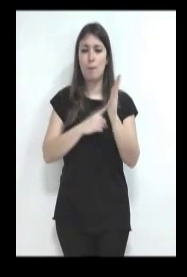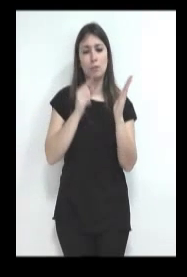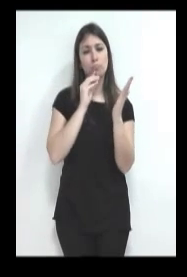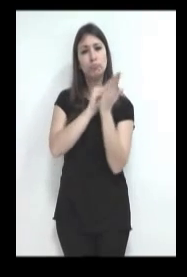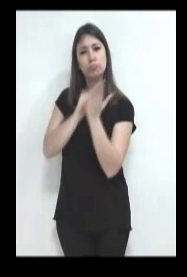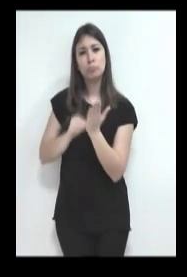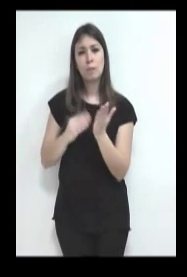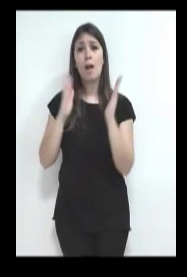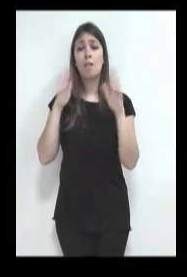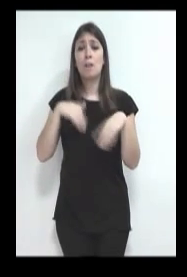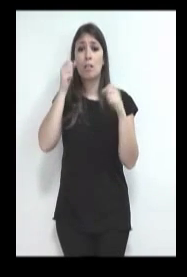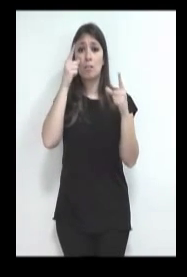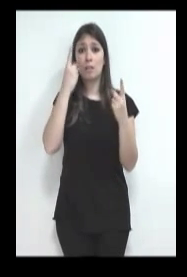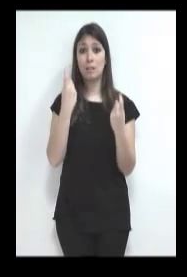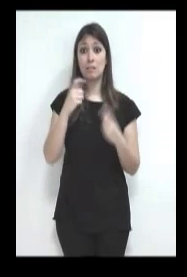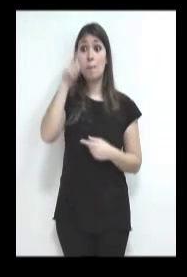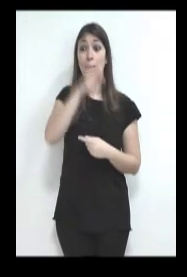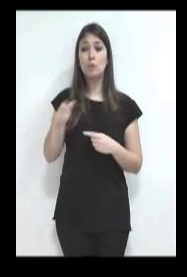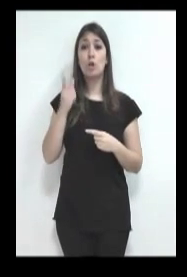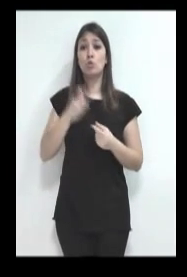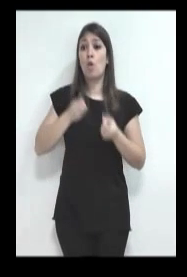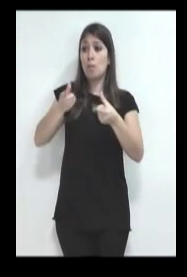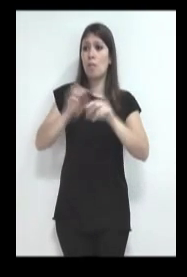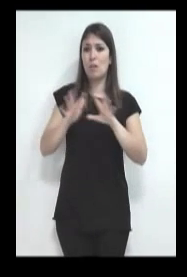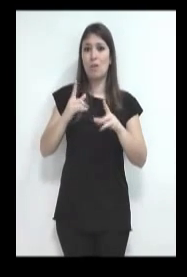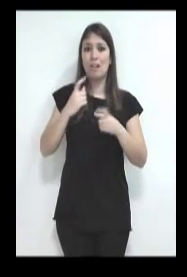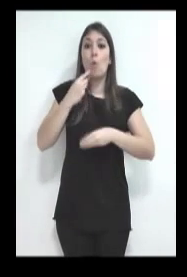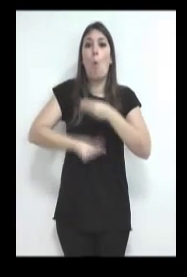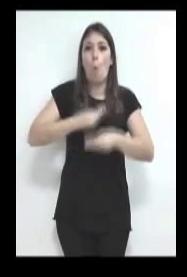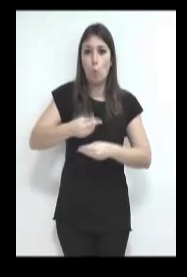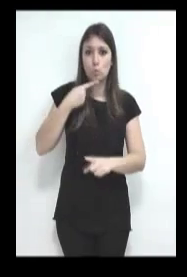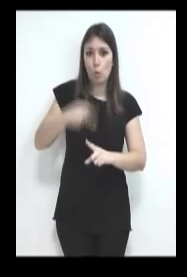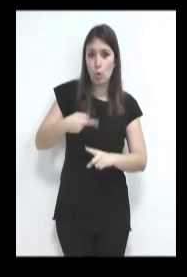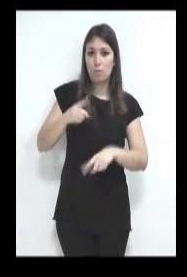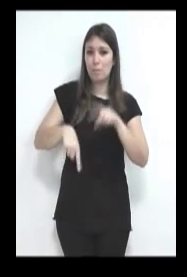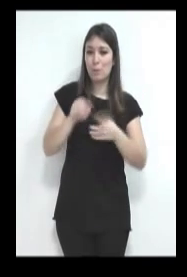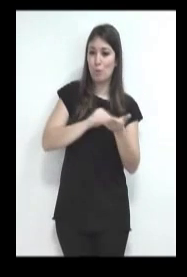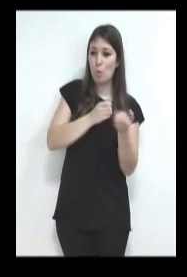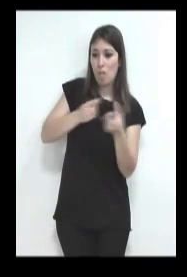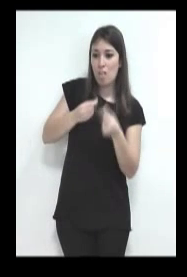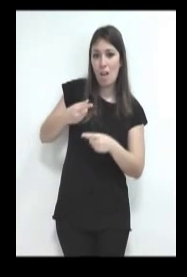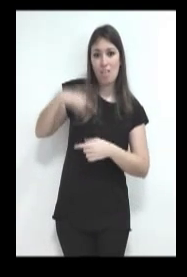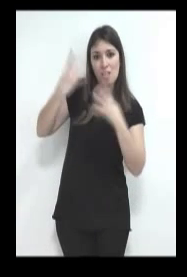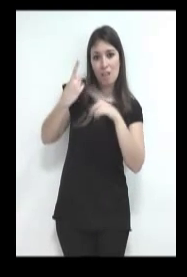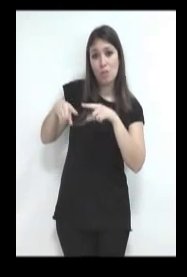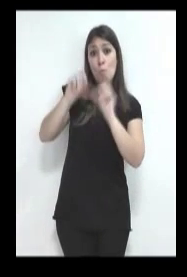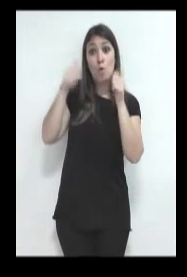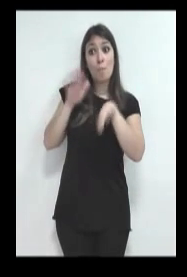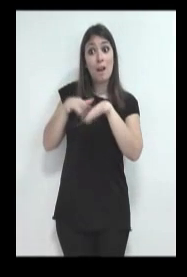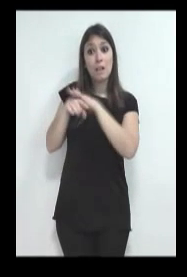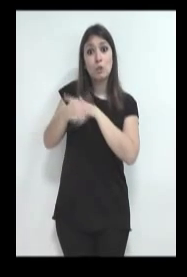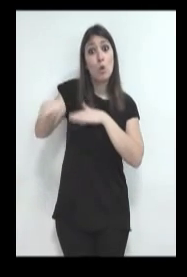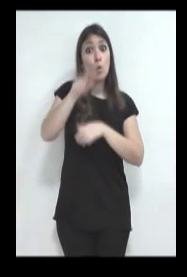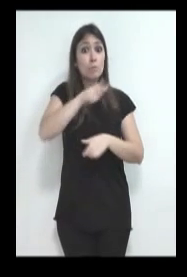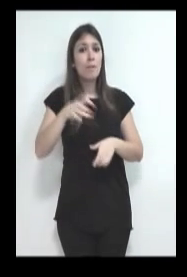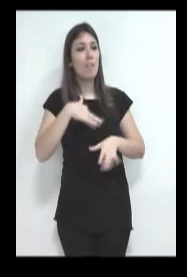la necesidad de que las personas interactúen con todos estos sistemas y con todas estas soluciones y con estas ideas y estos modelos de gestión,